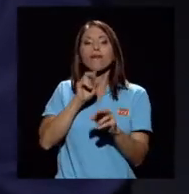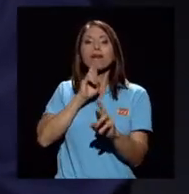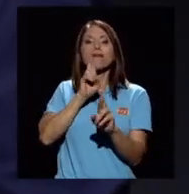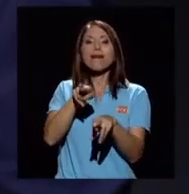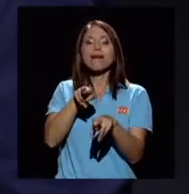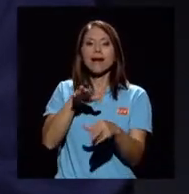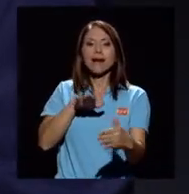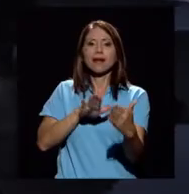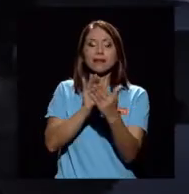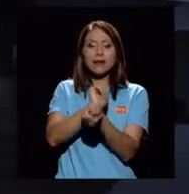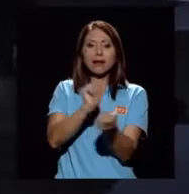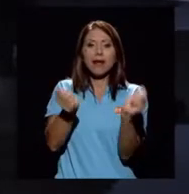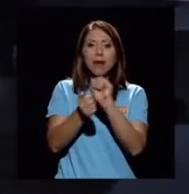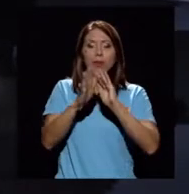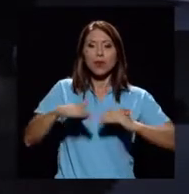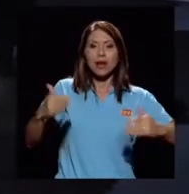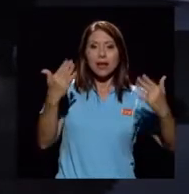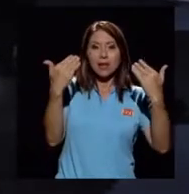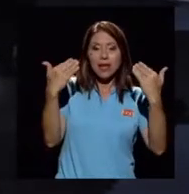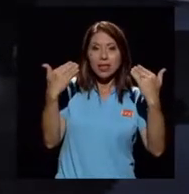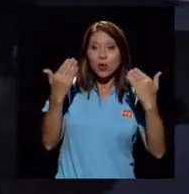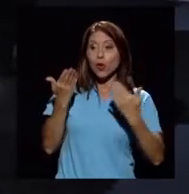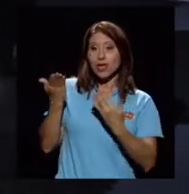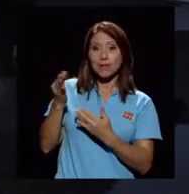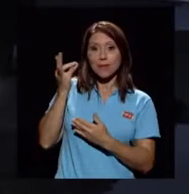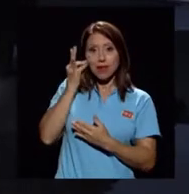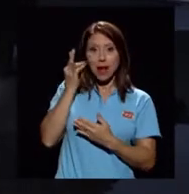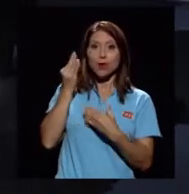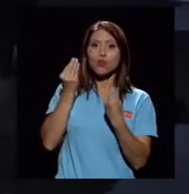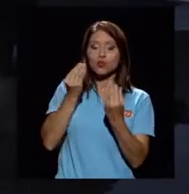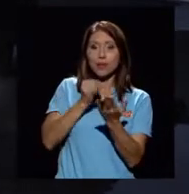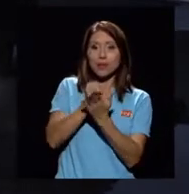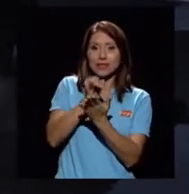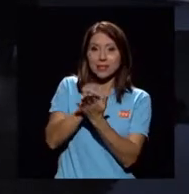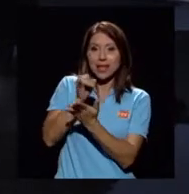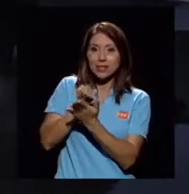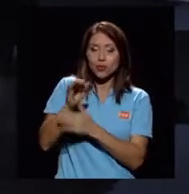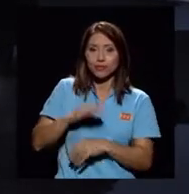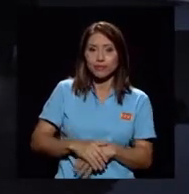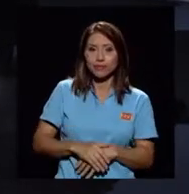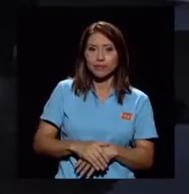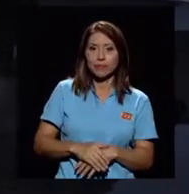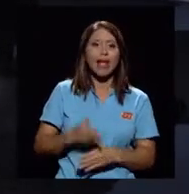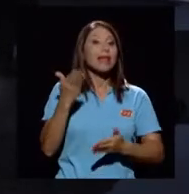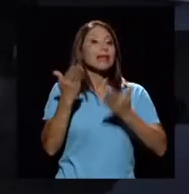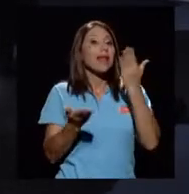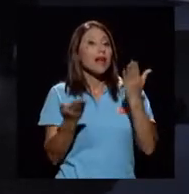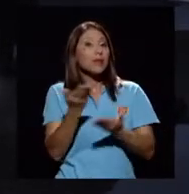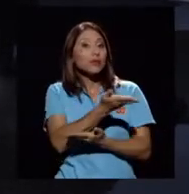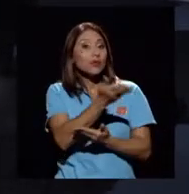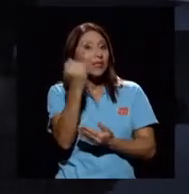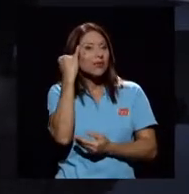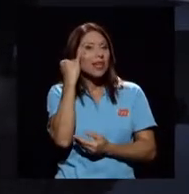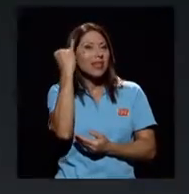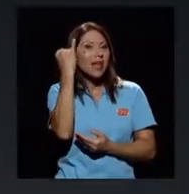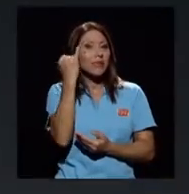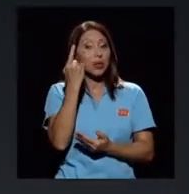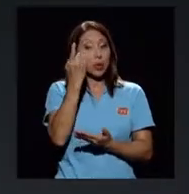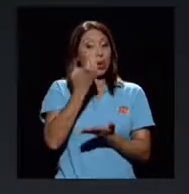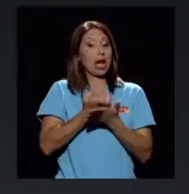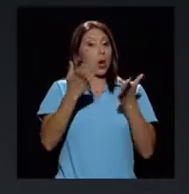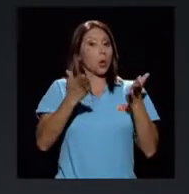Milagro ha hecho mucha investigación sobre eso. Tal vez una manera para las amigas y amigos de un economista que no sabe del tema, soy